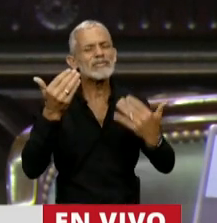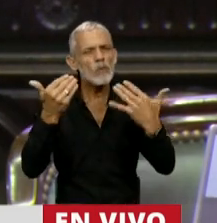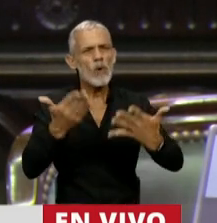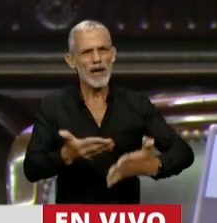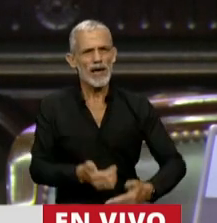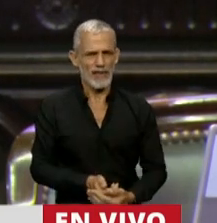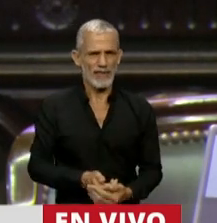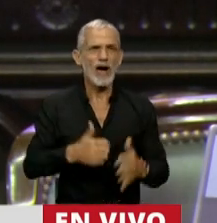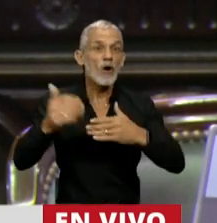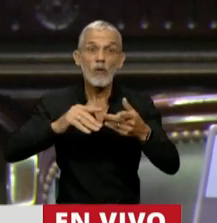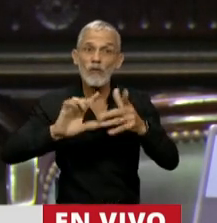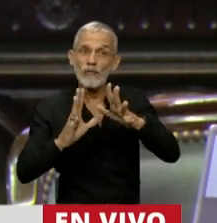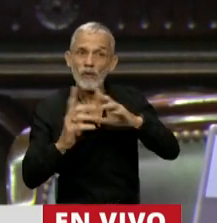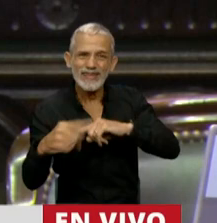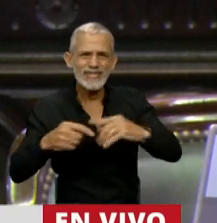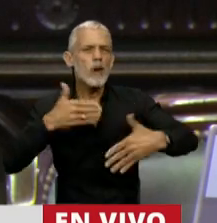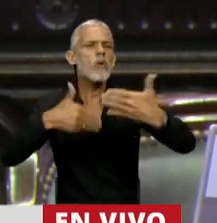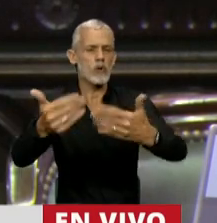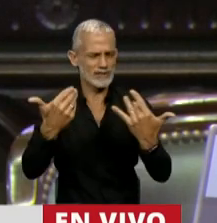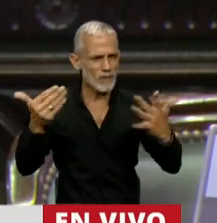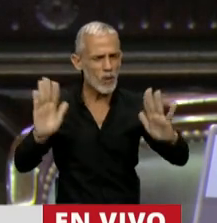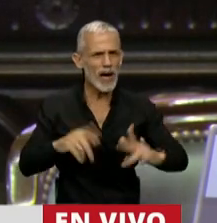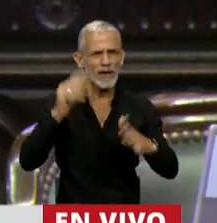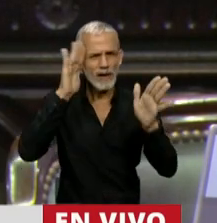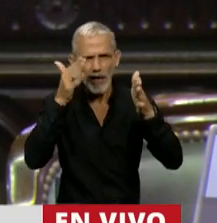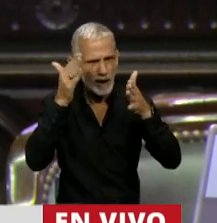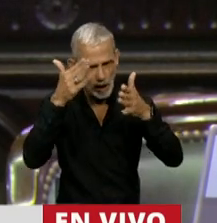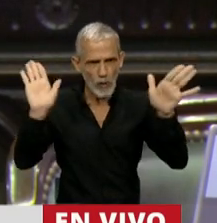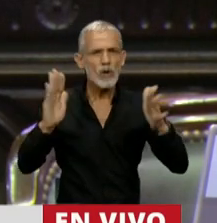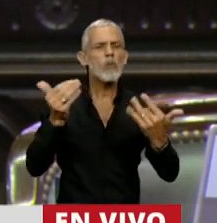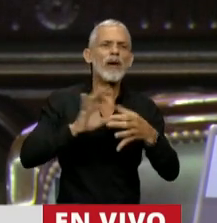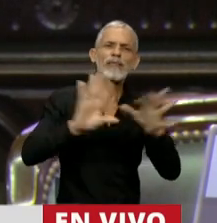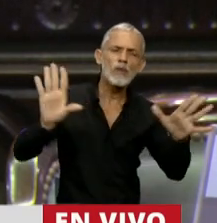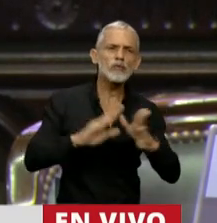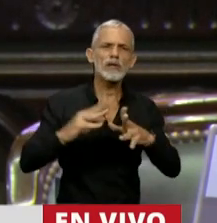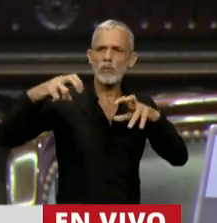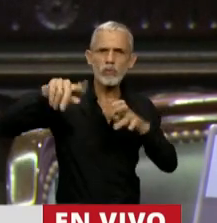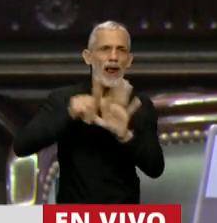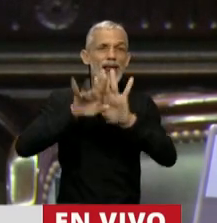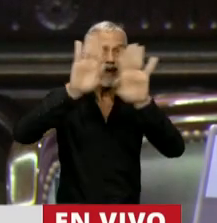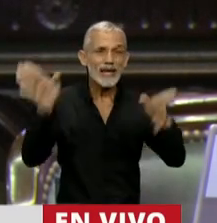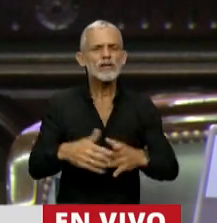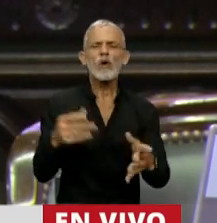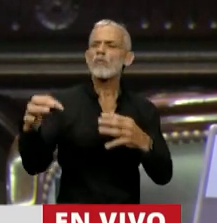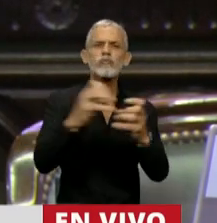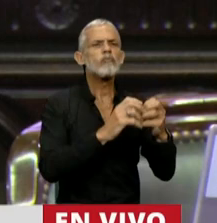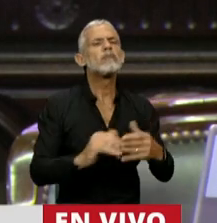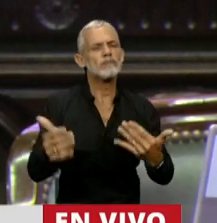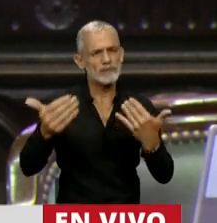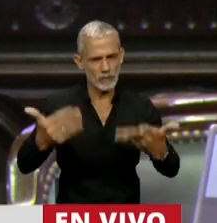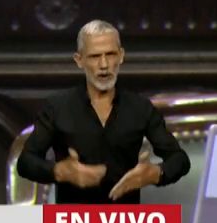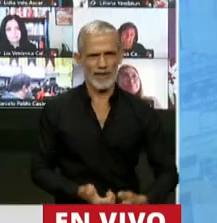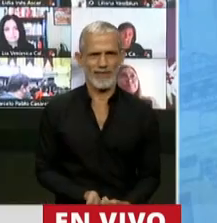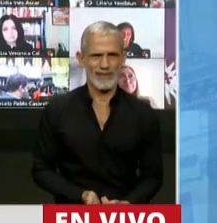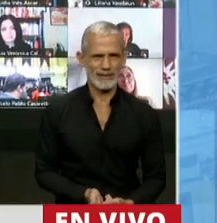construir de otra manera, se puede ser amplio, se puede tener democracia, se puede discutir en la legislatura. Mire,